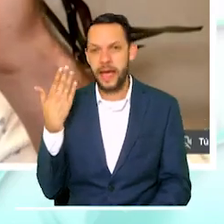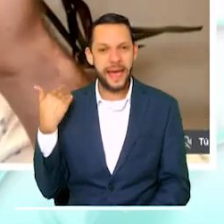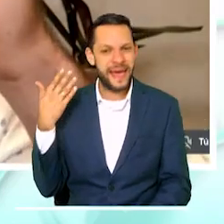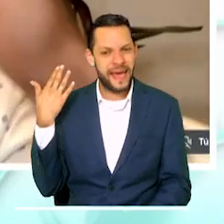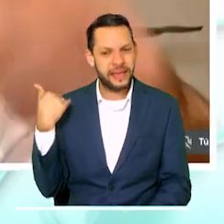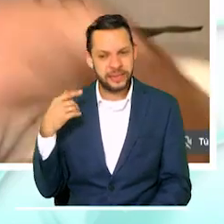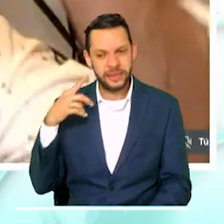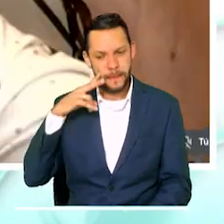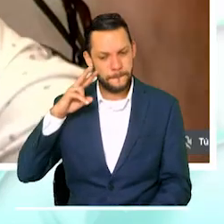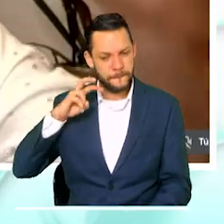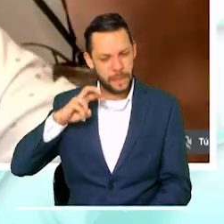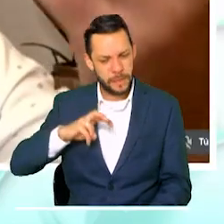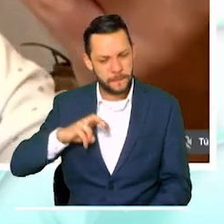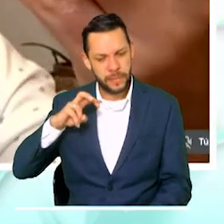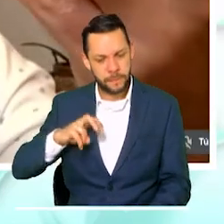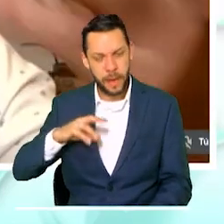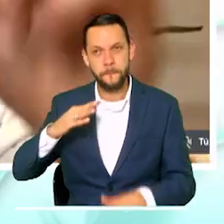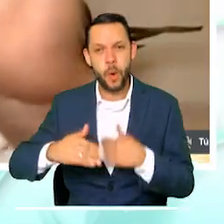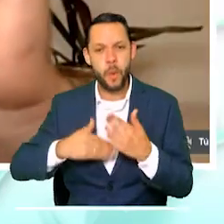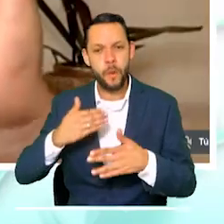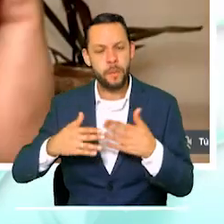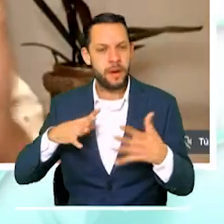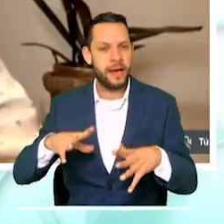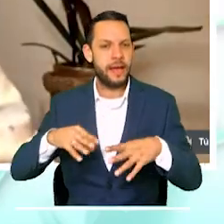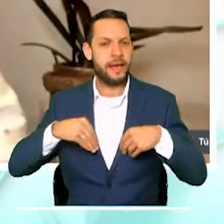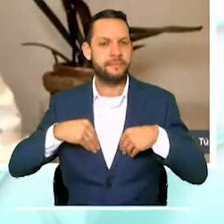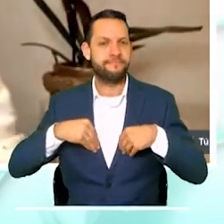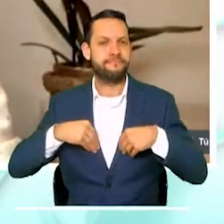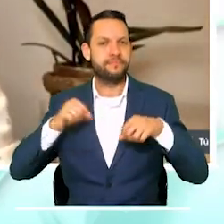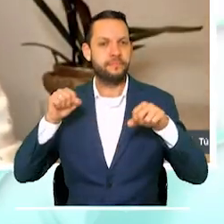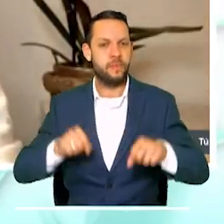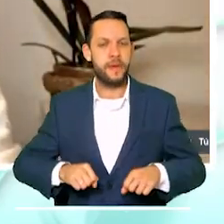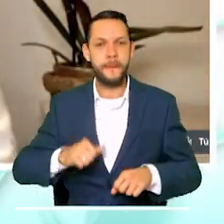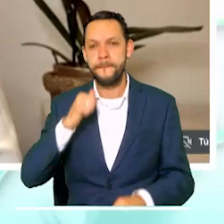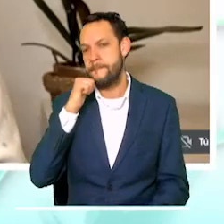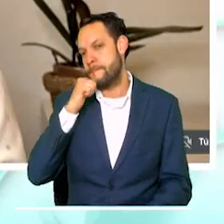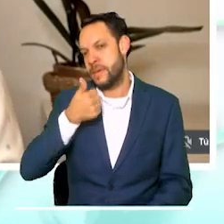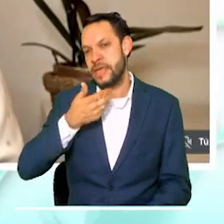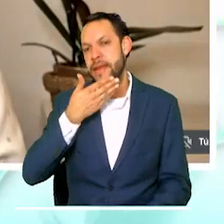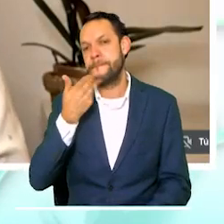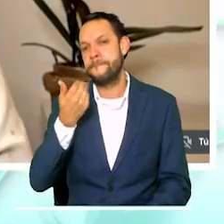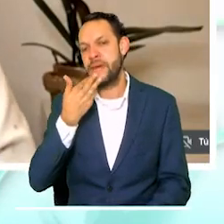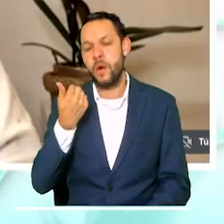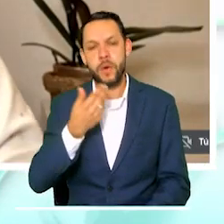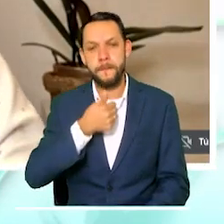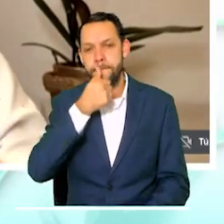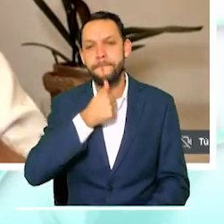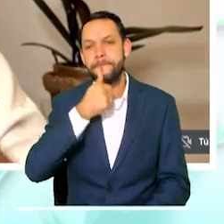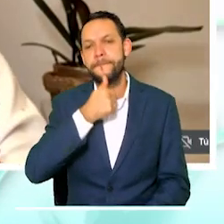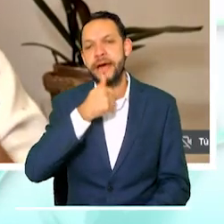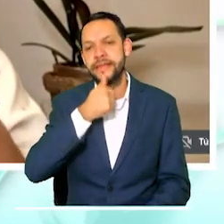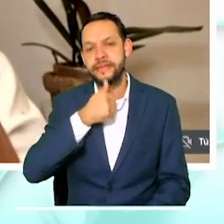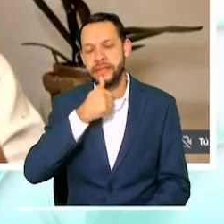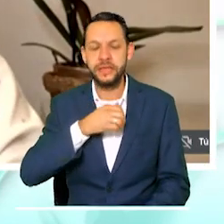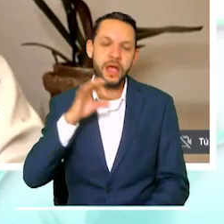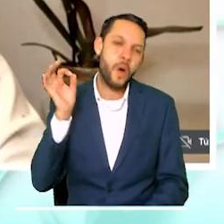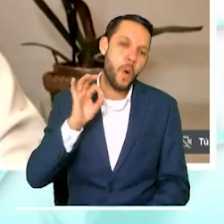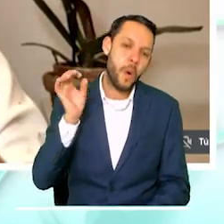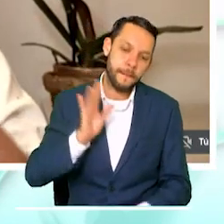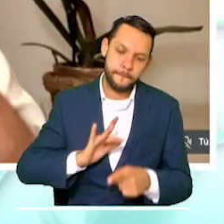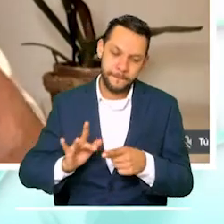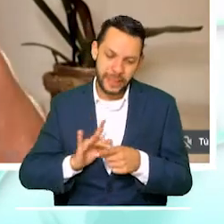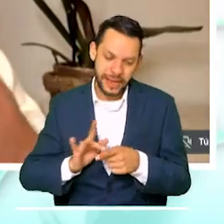de la exploración, me lleva a actuar. ¿Cómo puedo mañana ser más paciente? ¿Cómo puedo empezar a